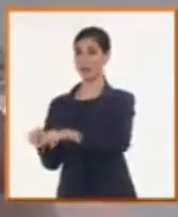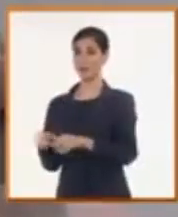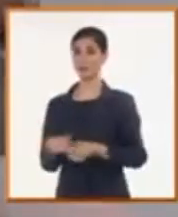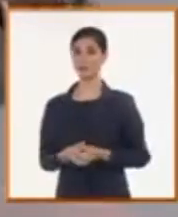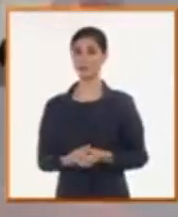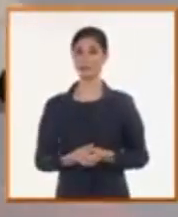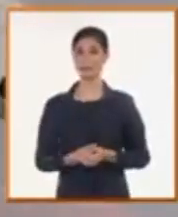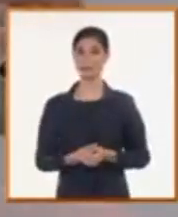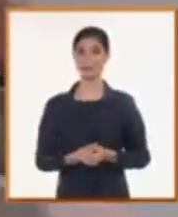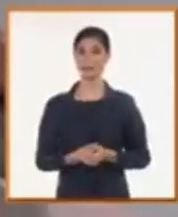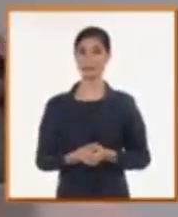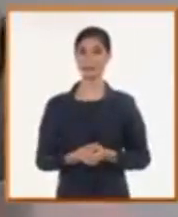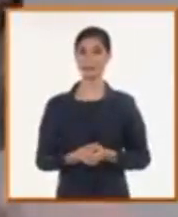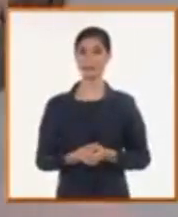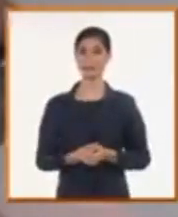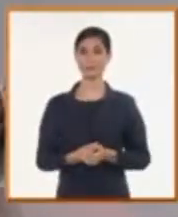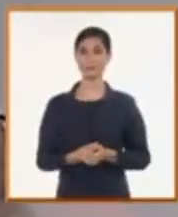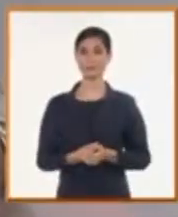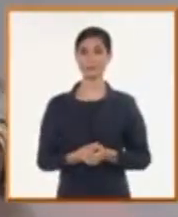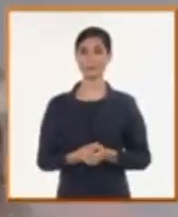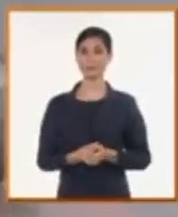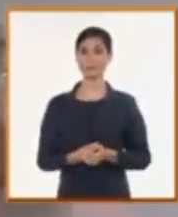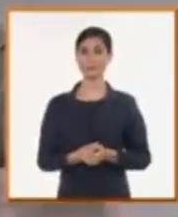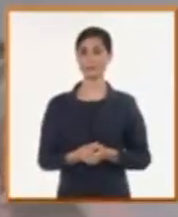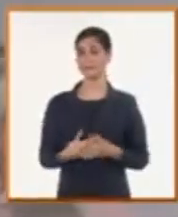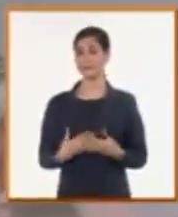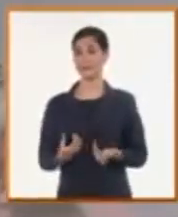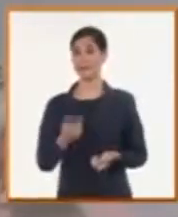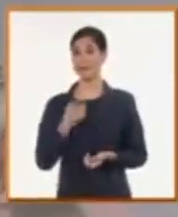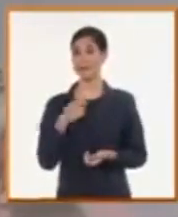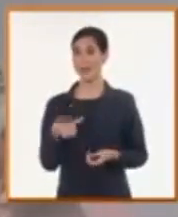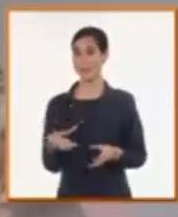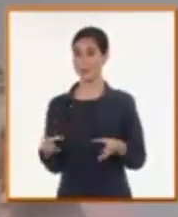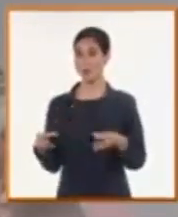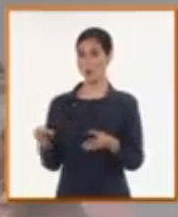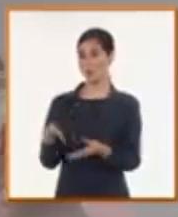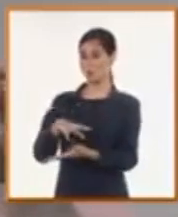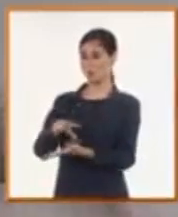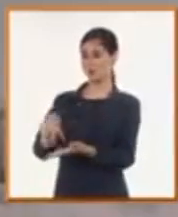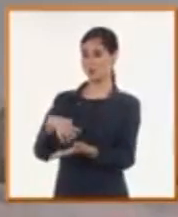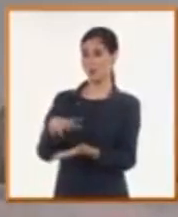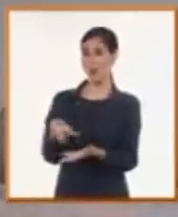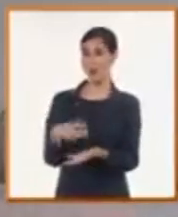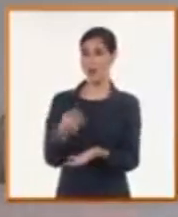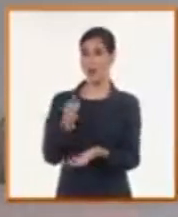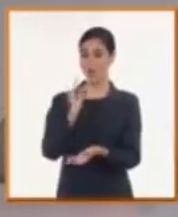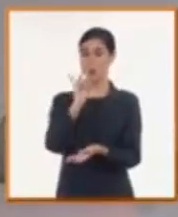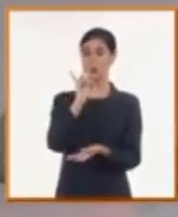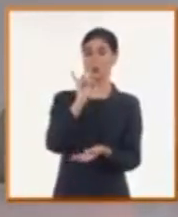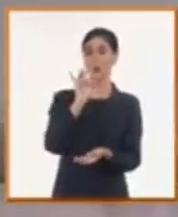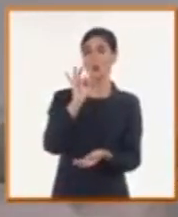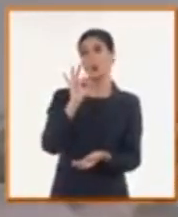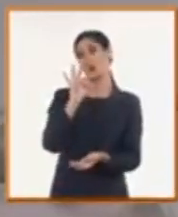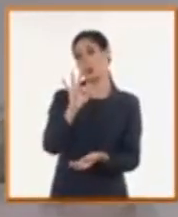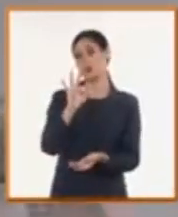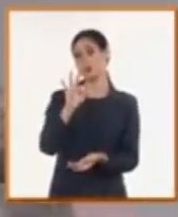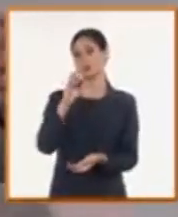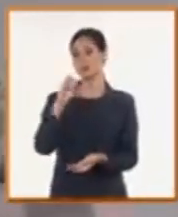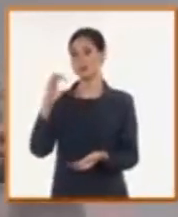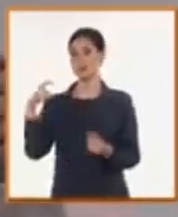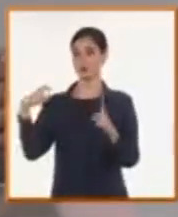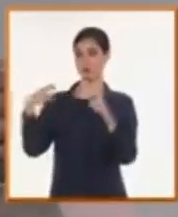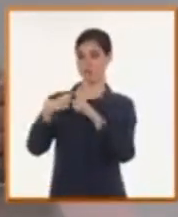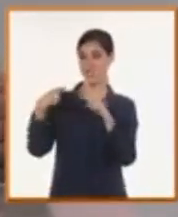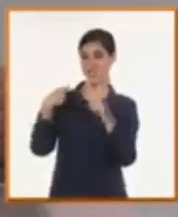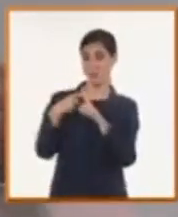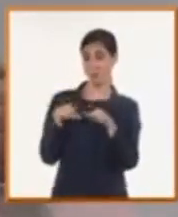hasta Windhoek, golpear y virar. Windhoek estaba a 800 kilómetros de la frontera con Angola. Ya eran razones mayores. O sea, una